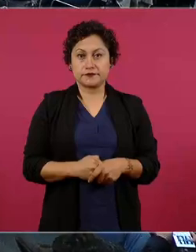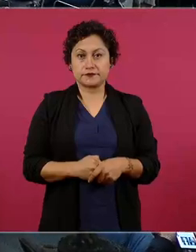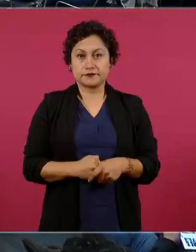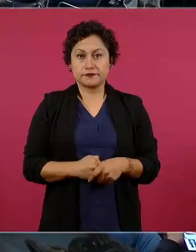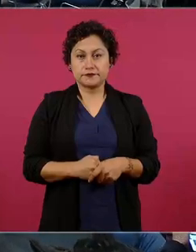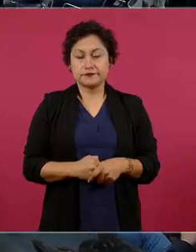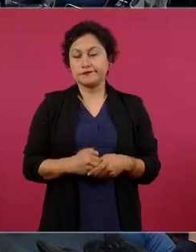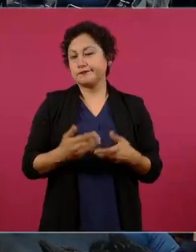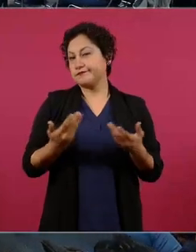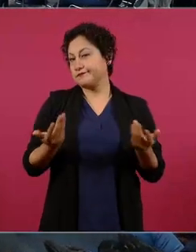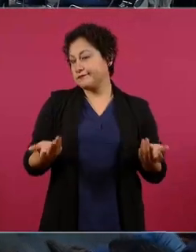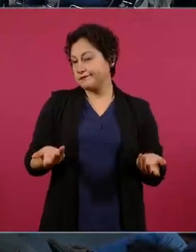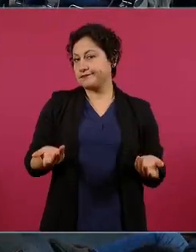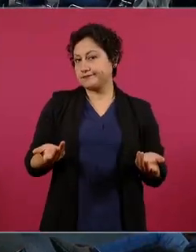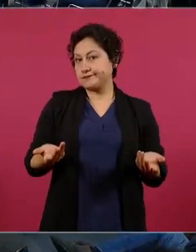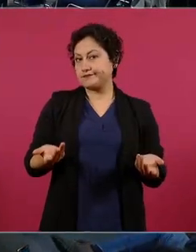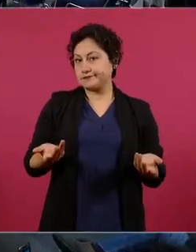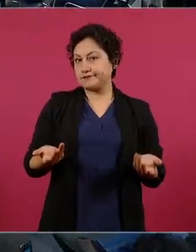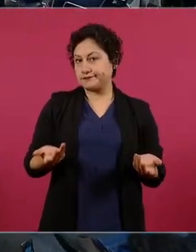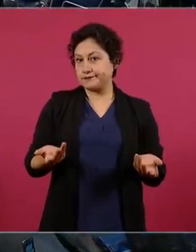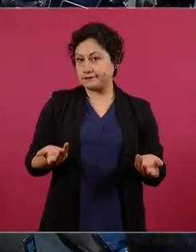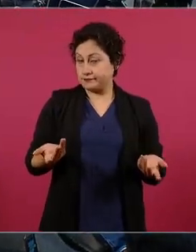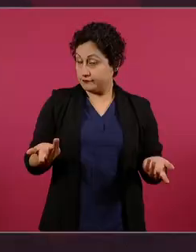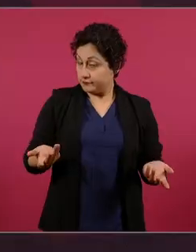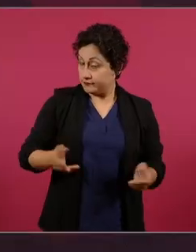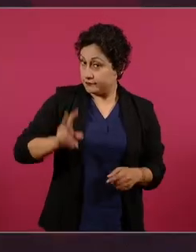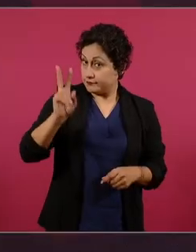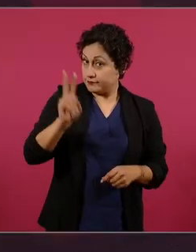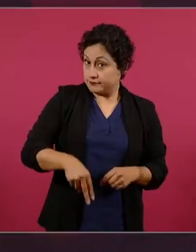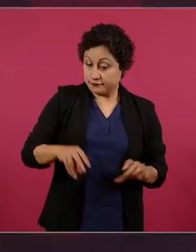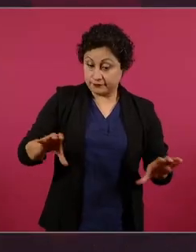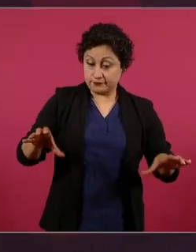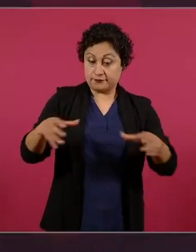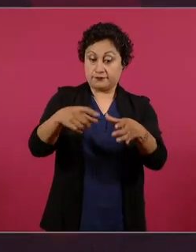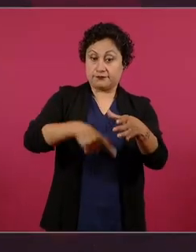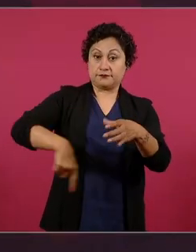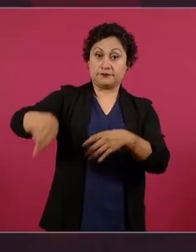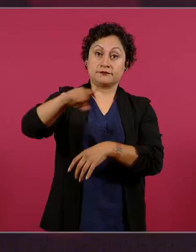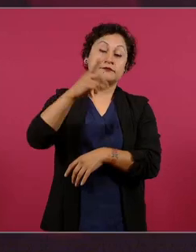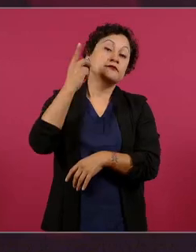Entonces sí, y los legisladores, esto que hicieron,